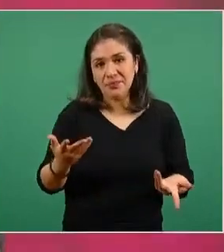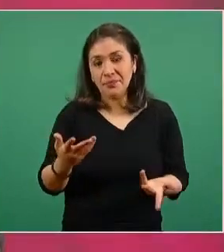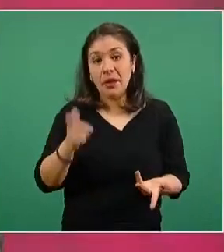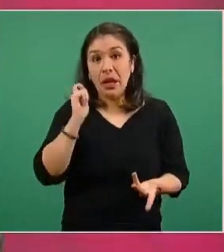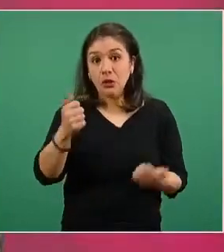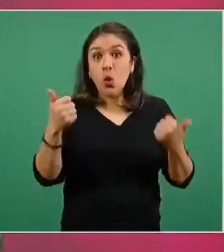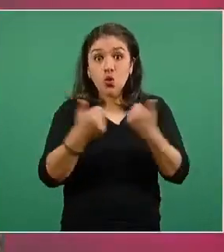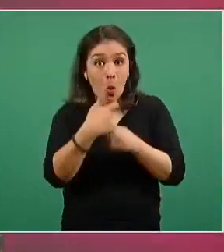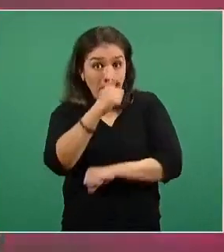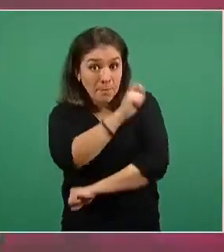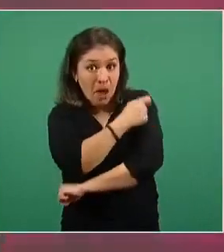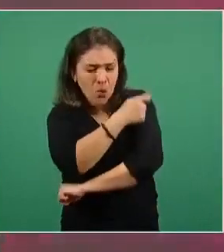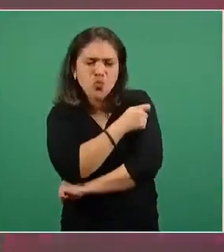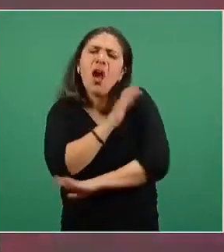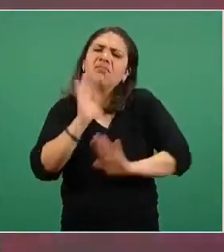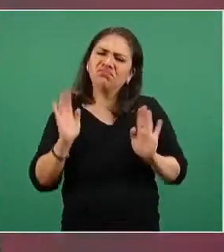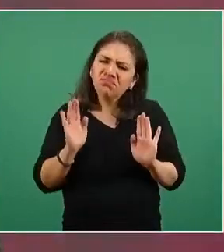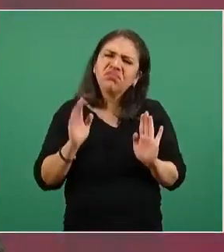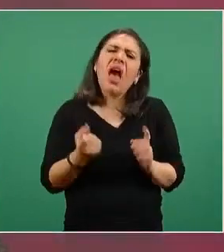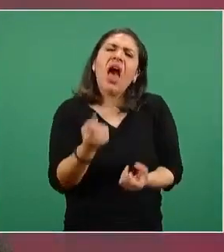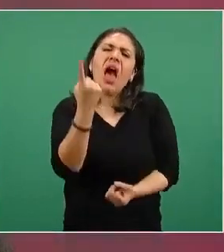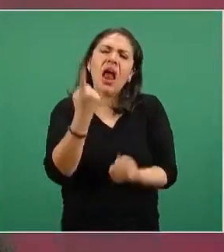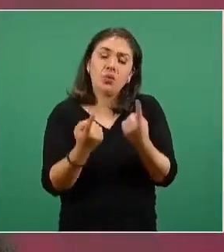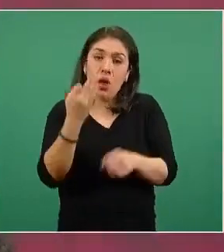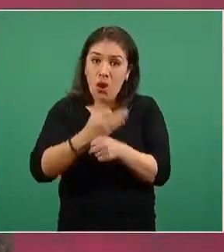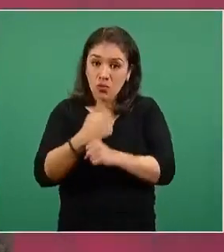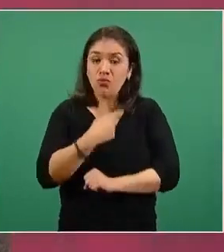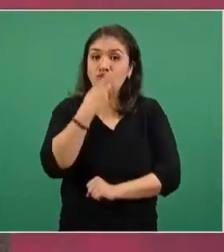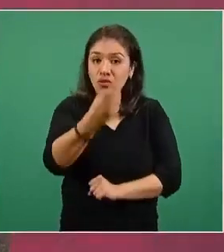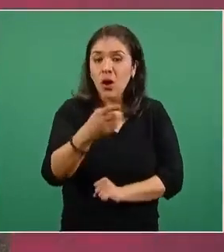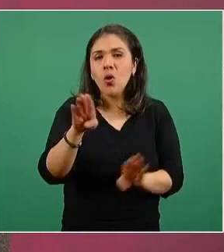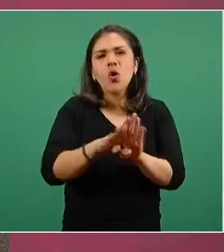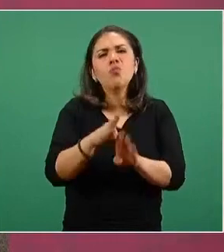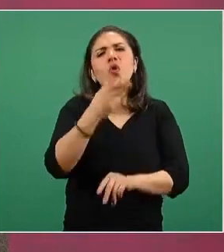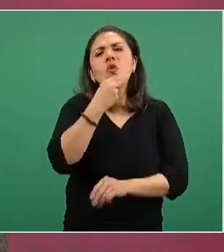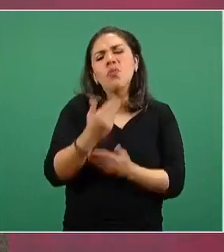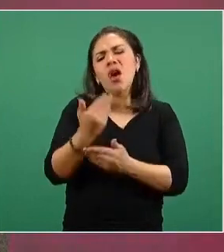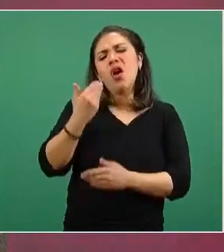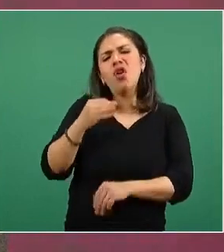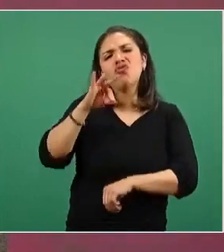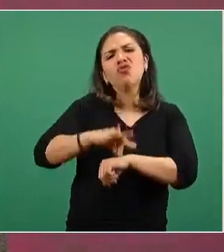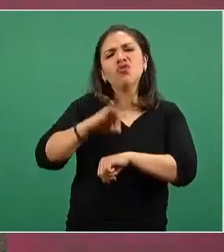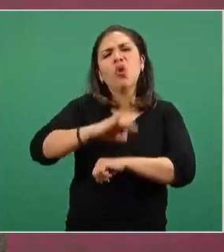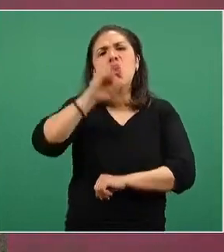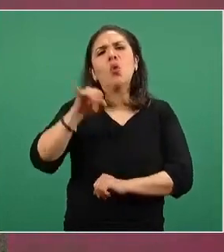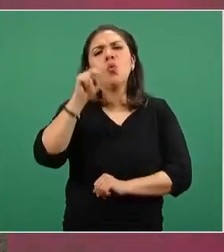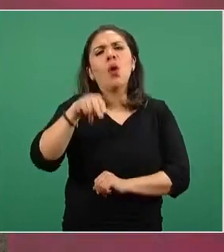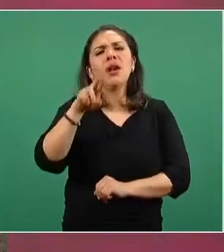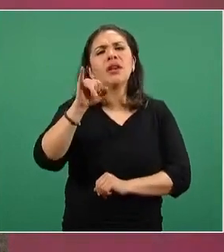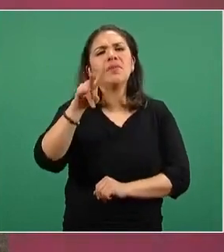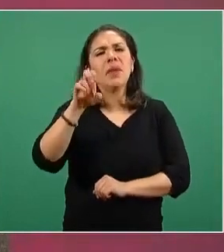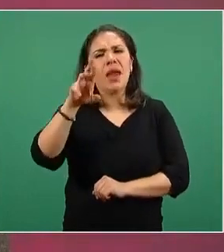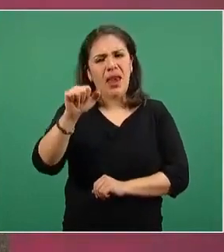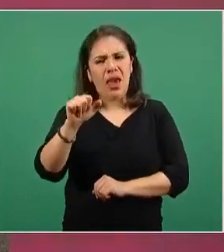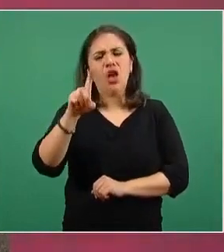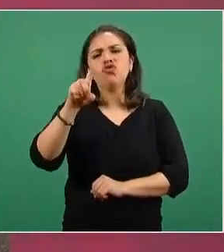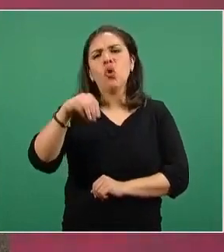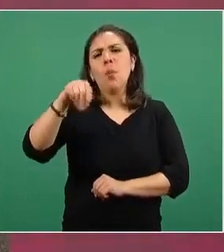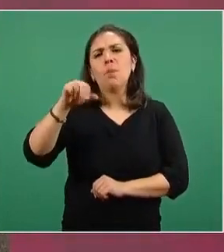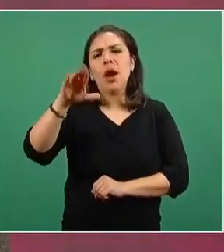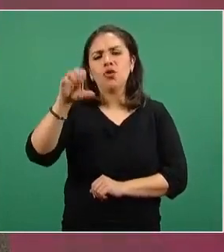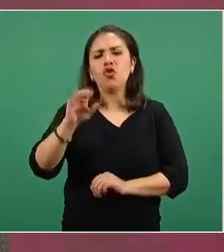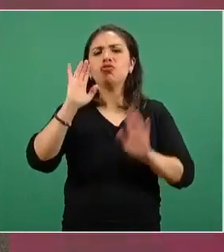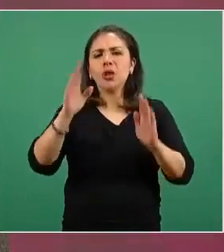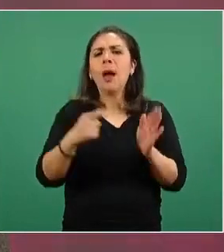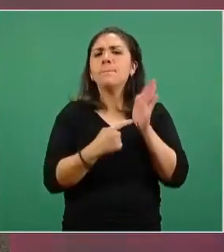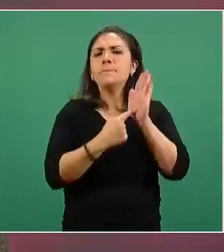por vía vacuna. Y recordar, aquí presentamos, el doctor Juan Rivera Domarco, director del Instituto Nacional de Salud Pública, presentó los